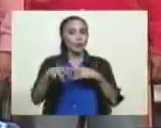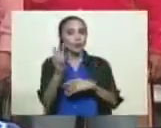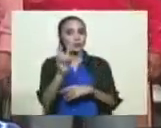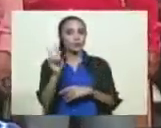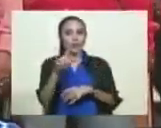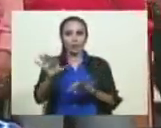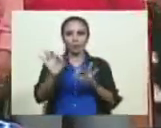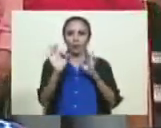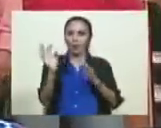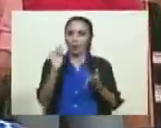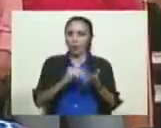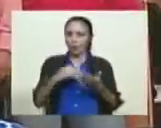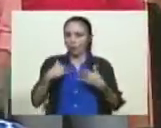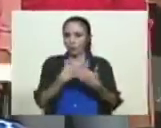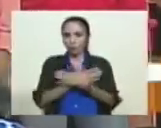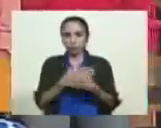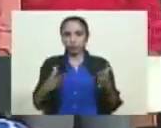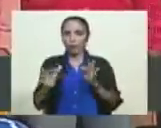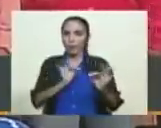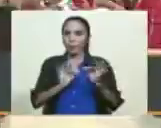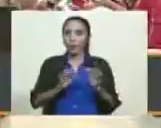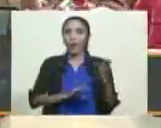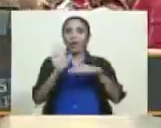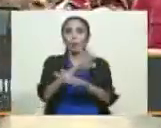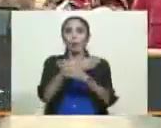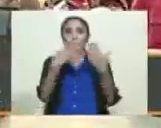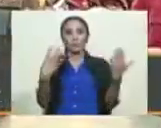de Venezuela para el periodo